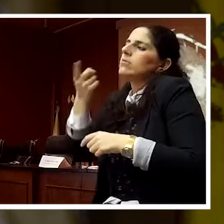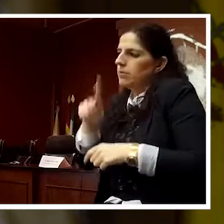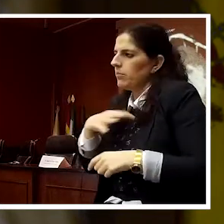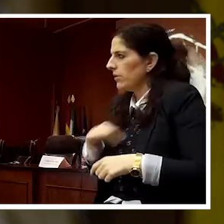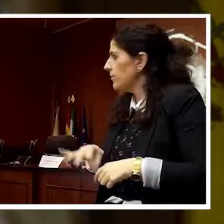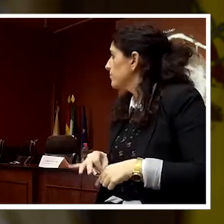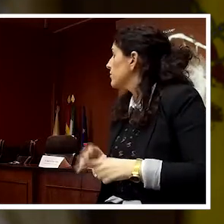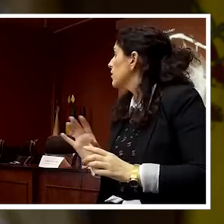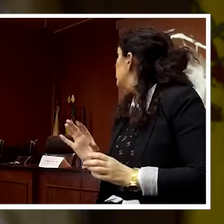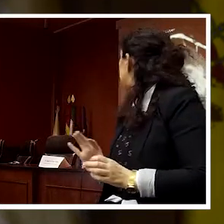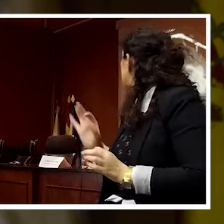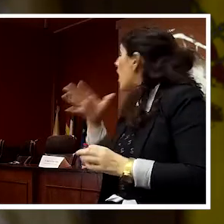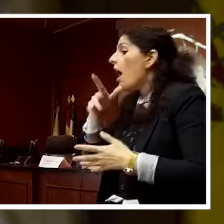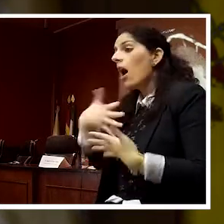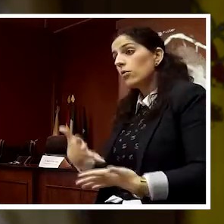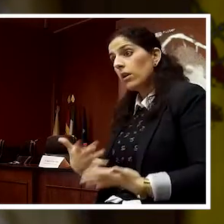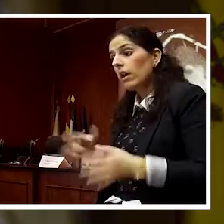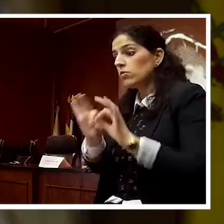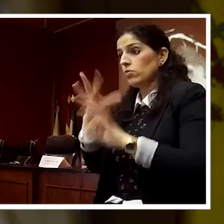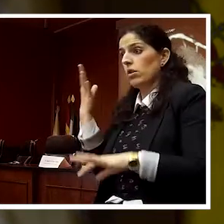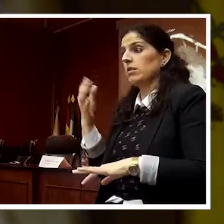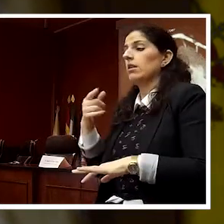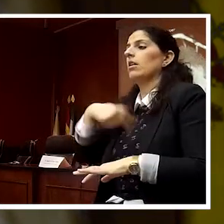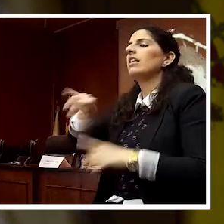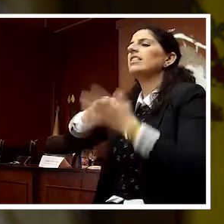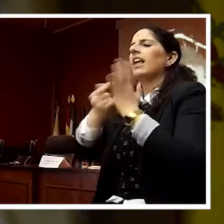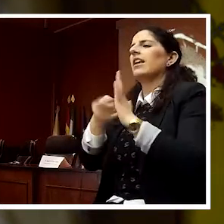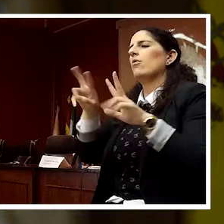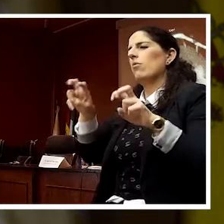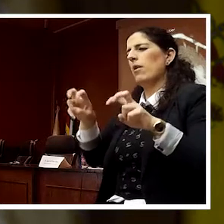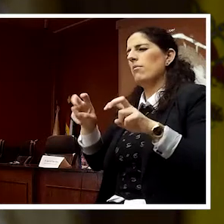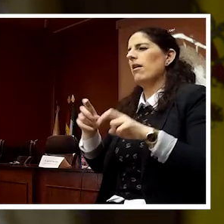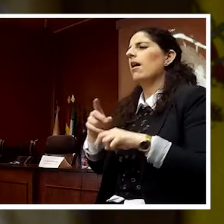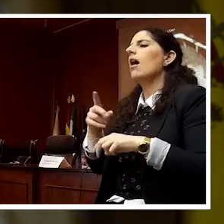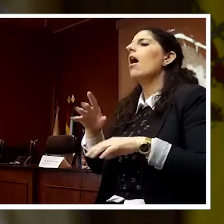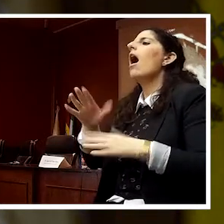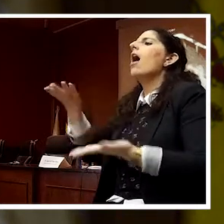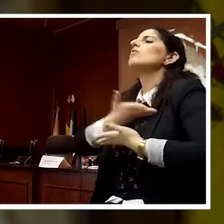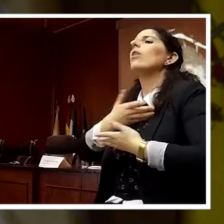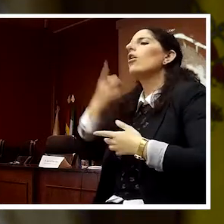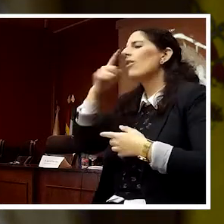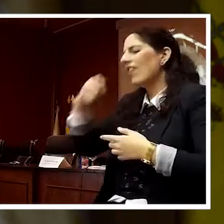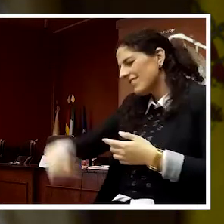Bueno, afortunadamente en la actualidad disponemos de técnicas no invasivas que son capaces